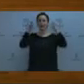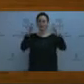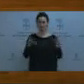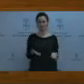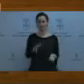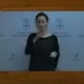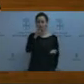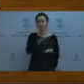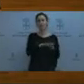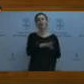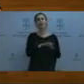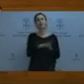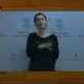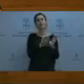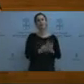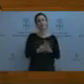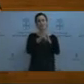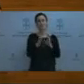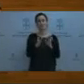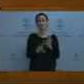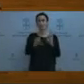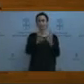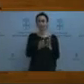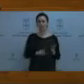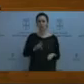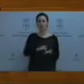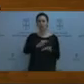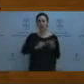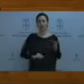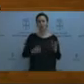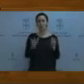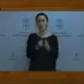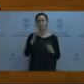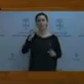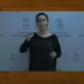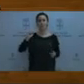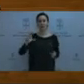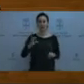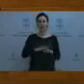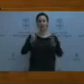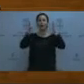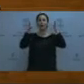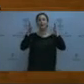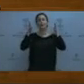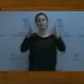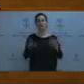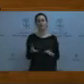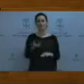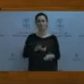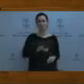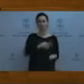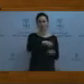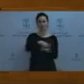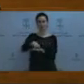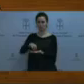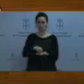este sentido, y por lo que respecta al desarrollo de la ley, se está trabajando en colaboración con la FAC en el asesoramiento a los ayuntamientos